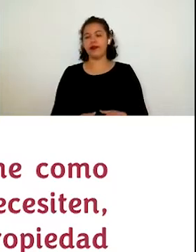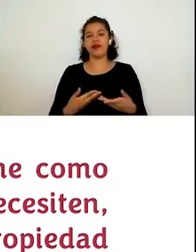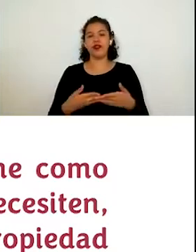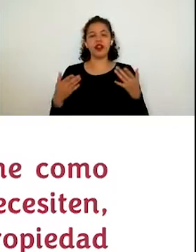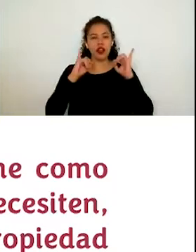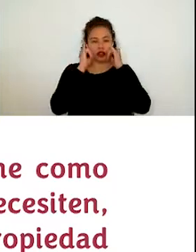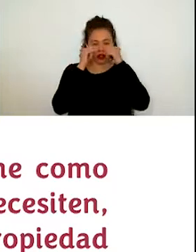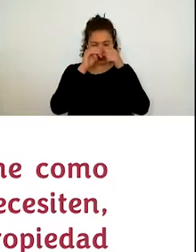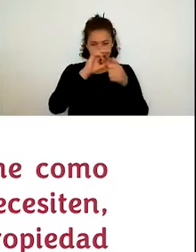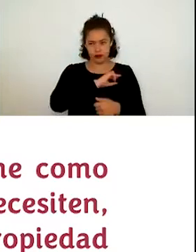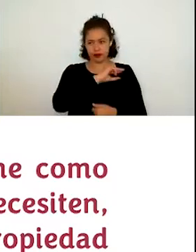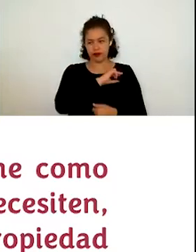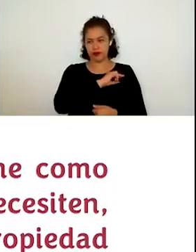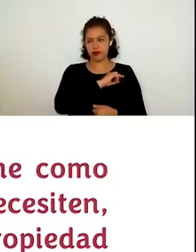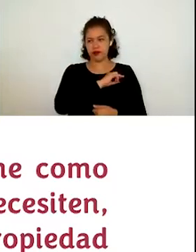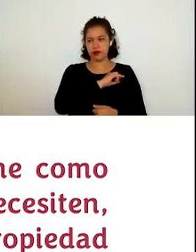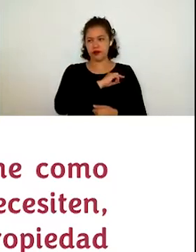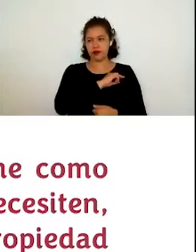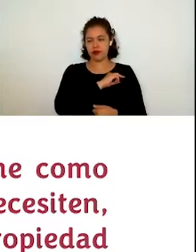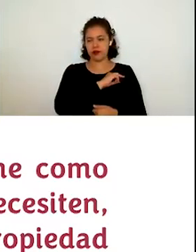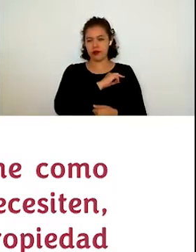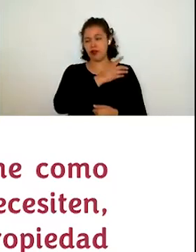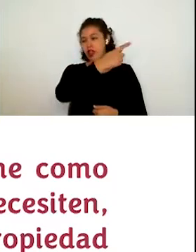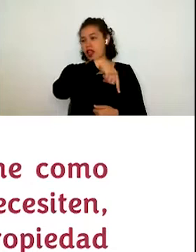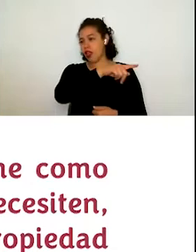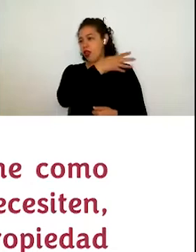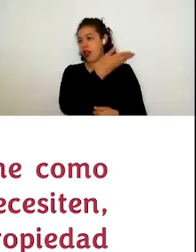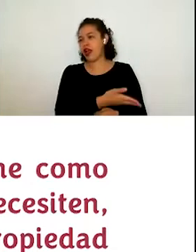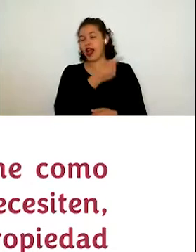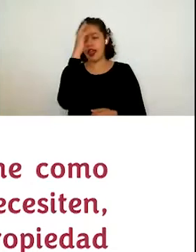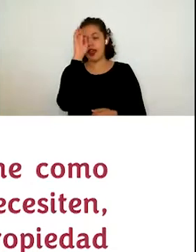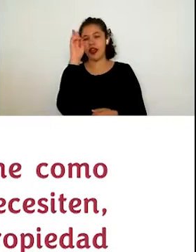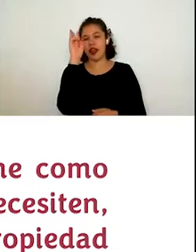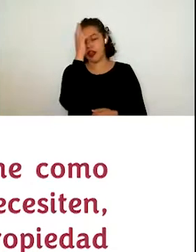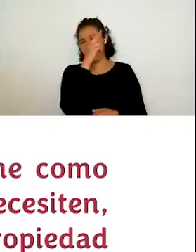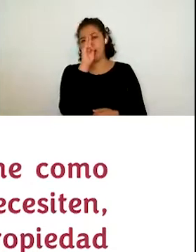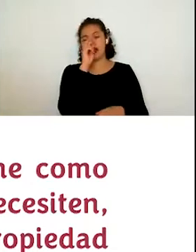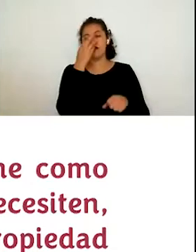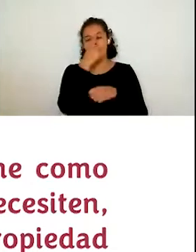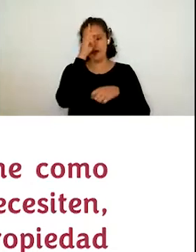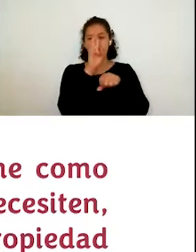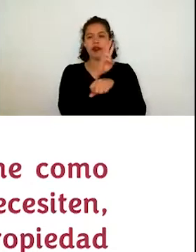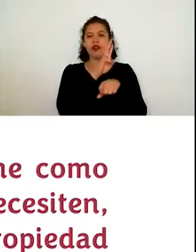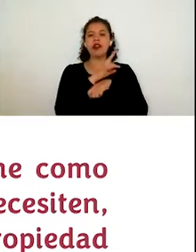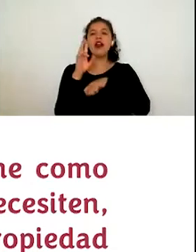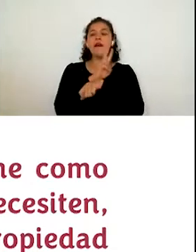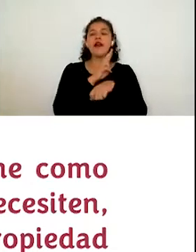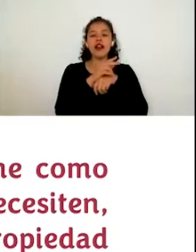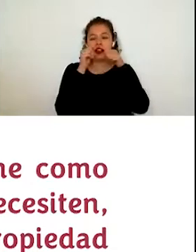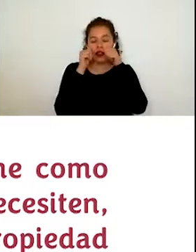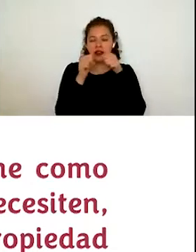Privada, es la responsable de la vigilancia y supervisión de las instituciones de asistencia privada. Es muy